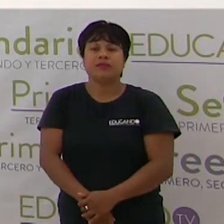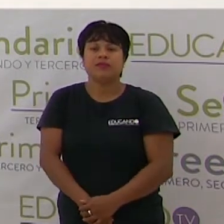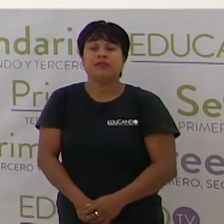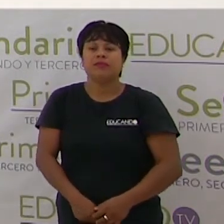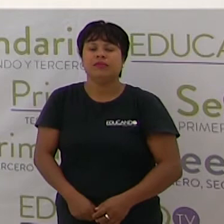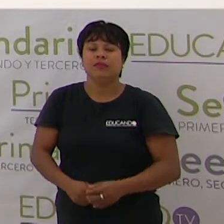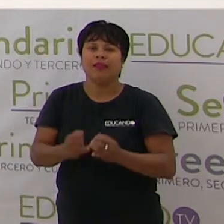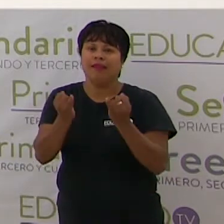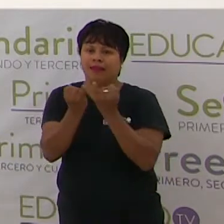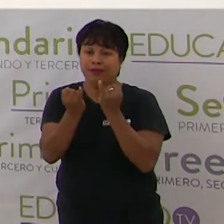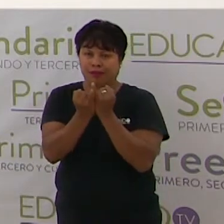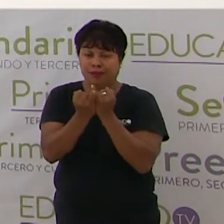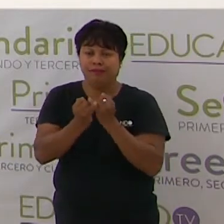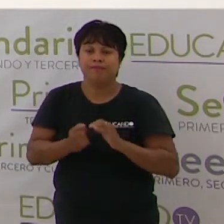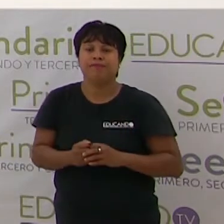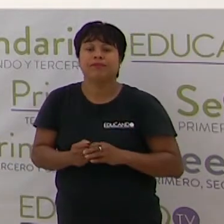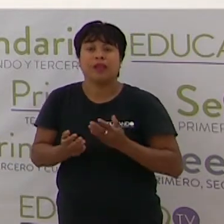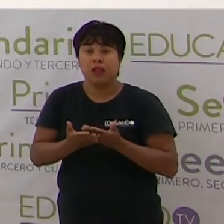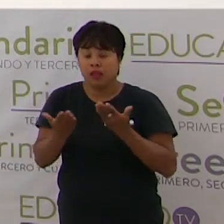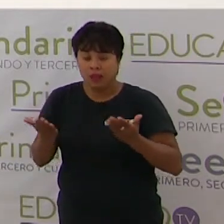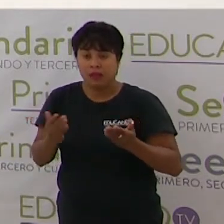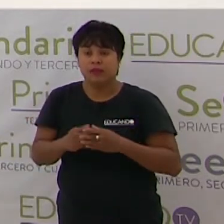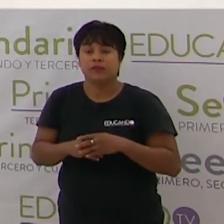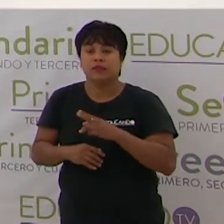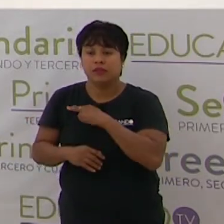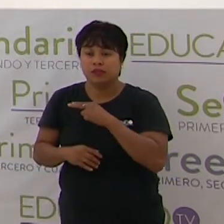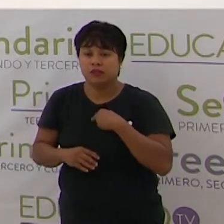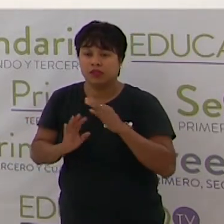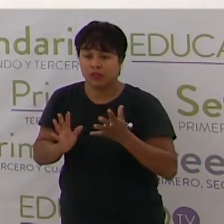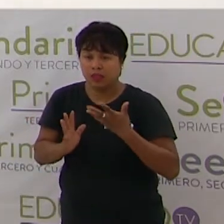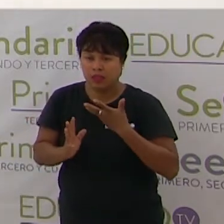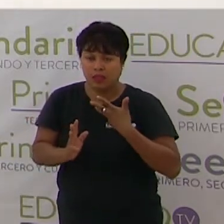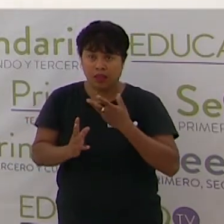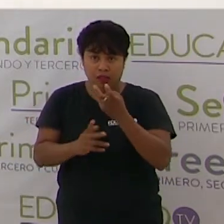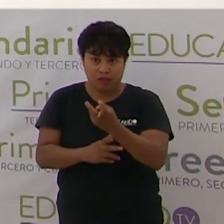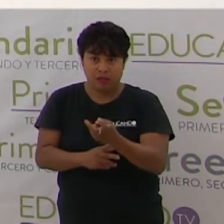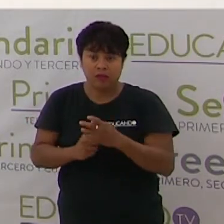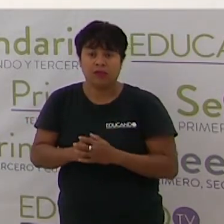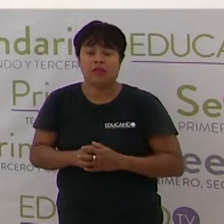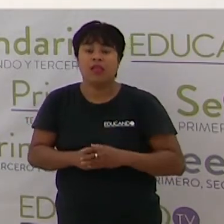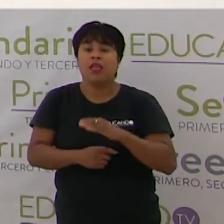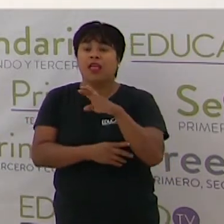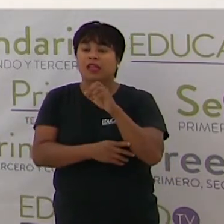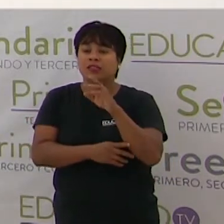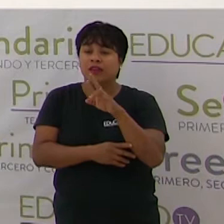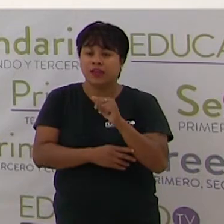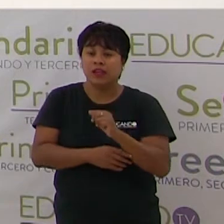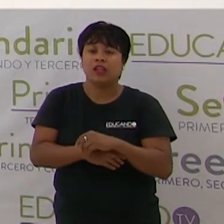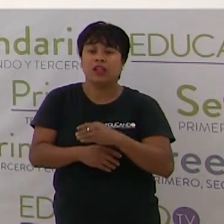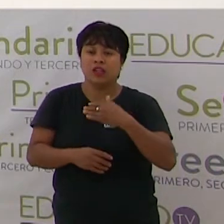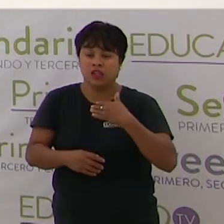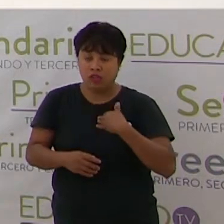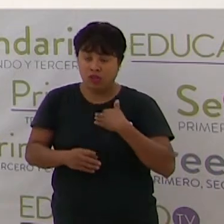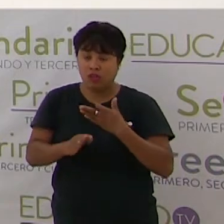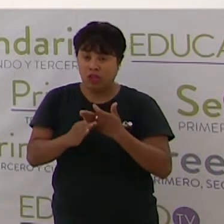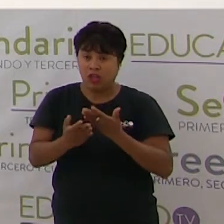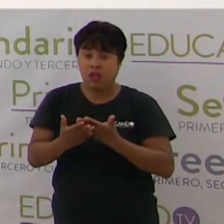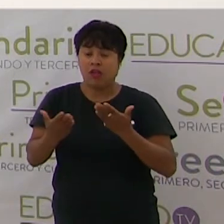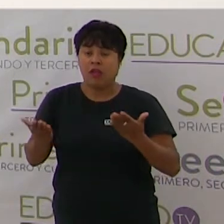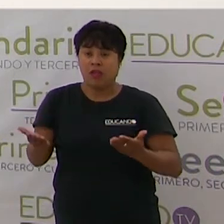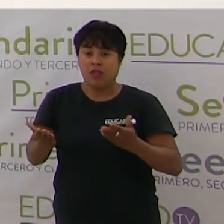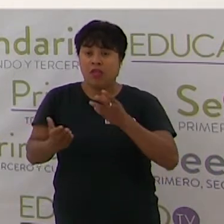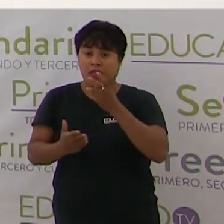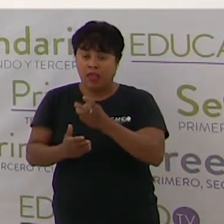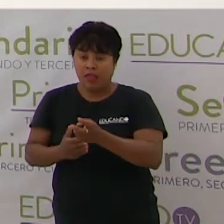Ahora vamos a ver, vamos a hacer lo siguiente. Tengo entonces ya mi cilindro, tengo aquí mi esfera. Voy a poner ahora el